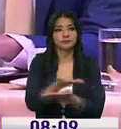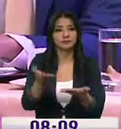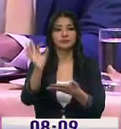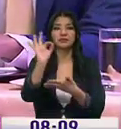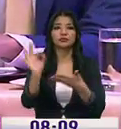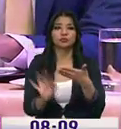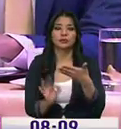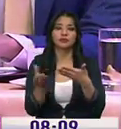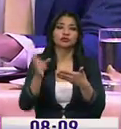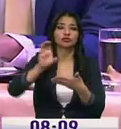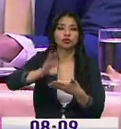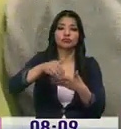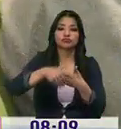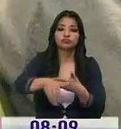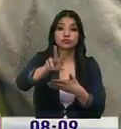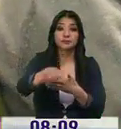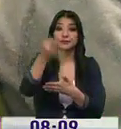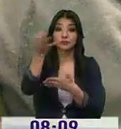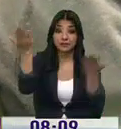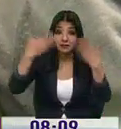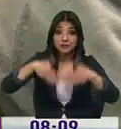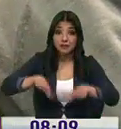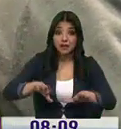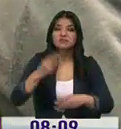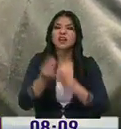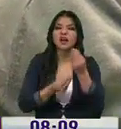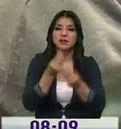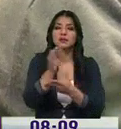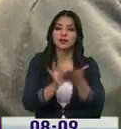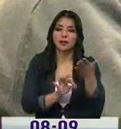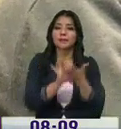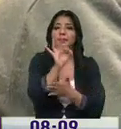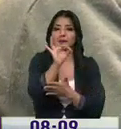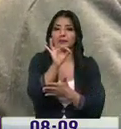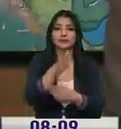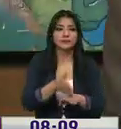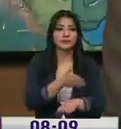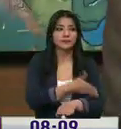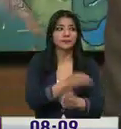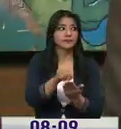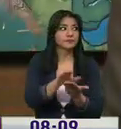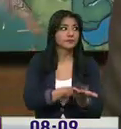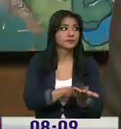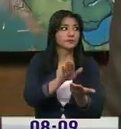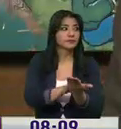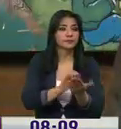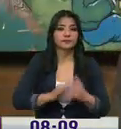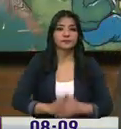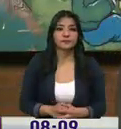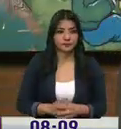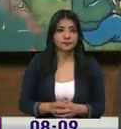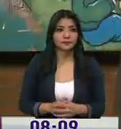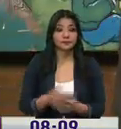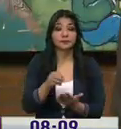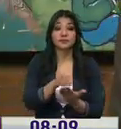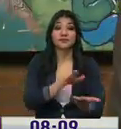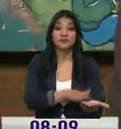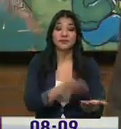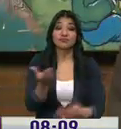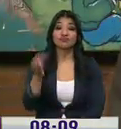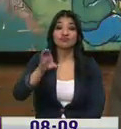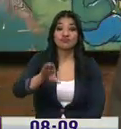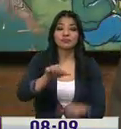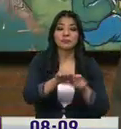inversión para lo que resta del 2019, aprobó el anteproyecto. Ha conocido el anteproyecto de inversión para las administraciones